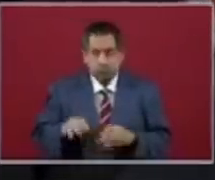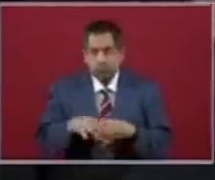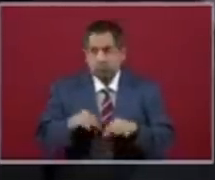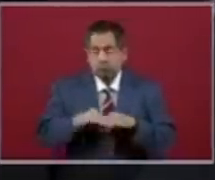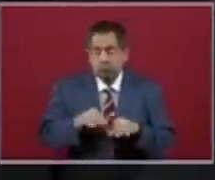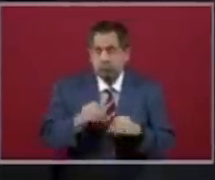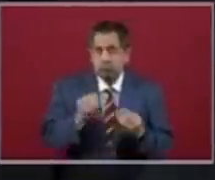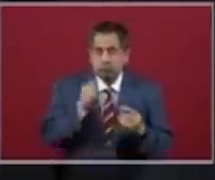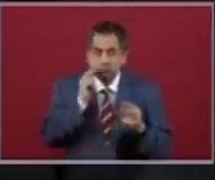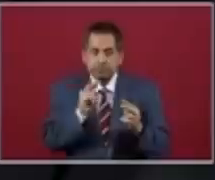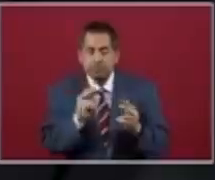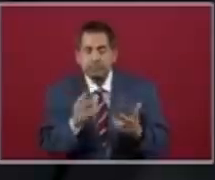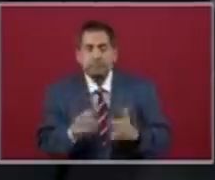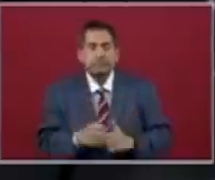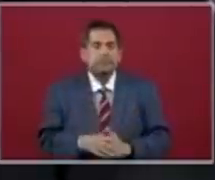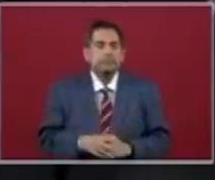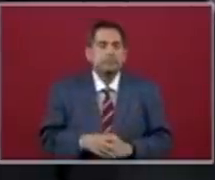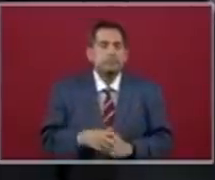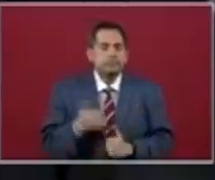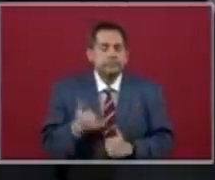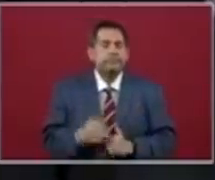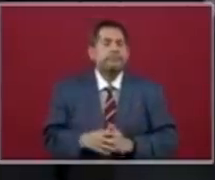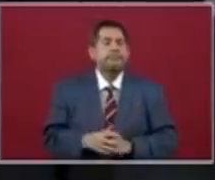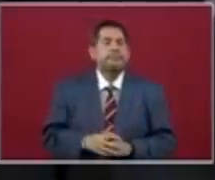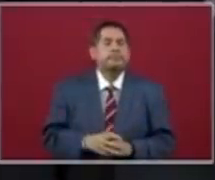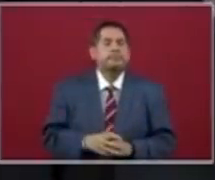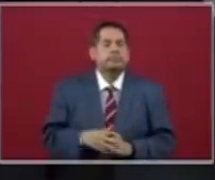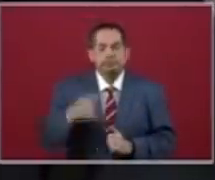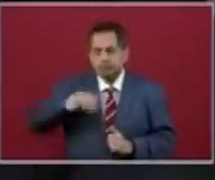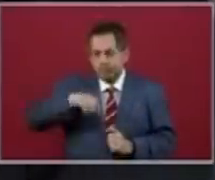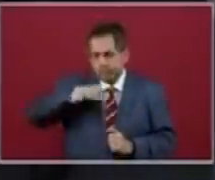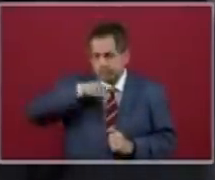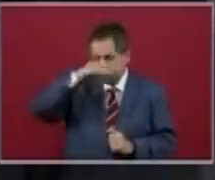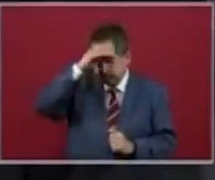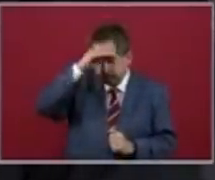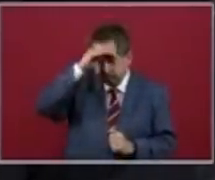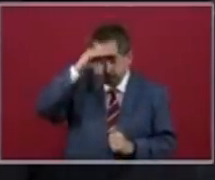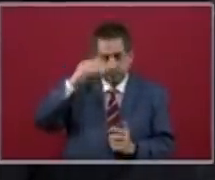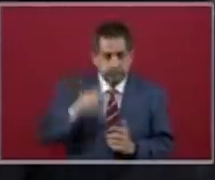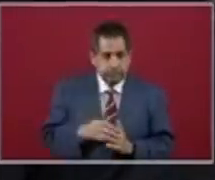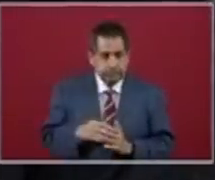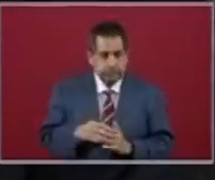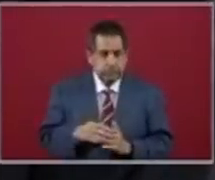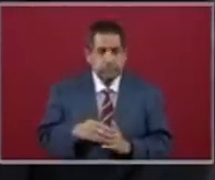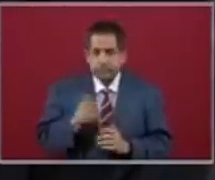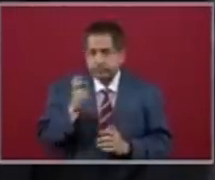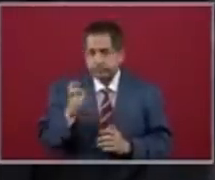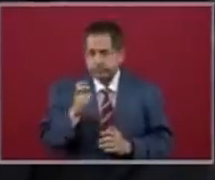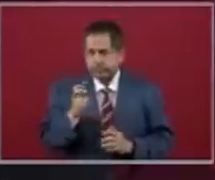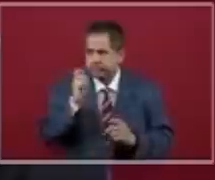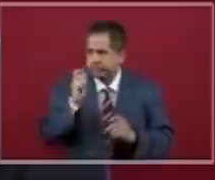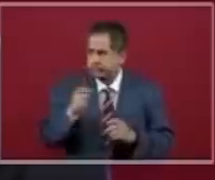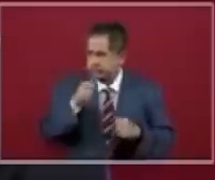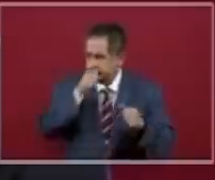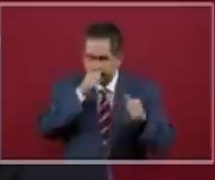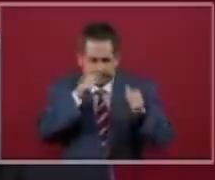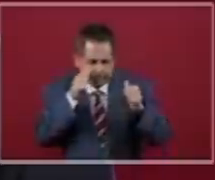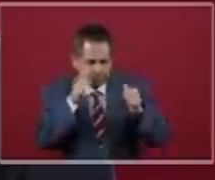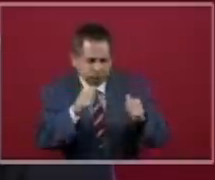mucho. Y pensamos que eso es atender el